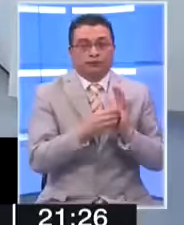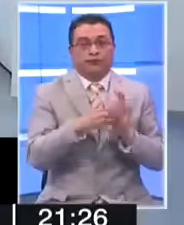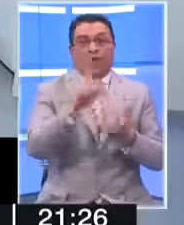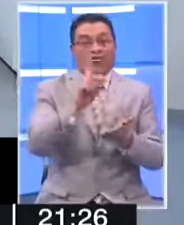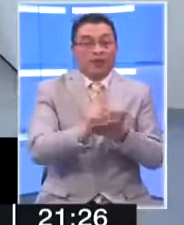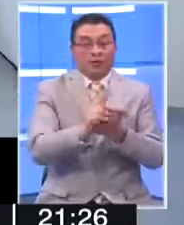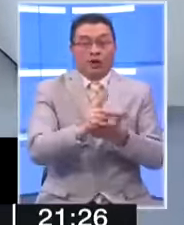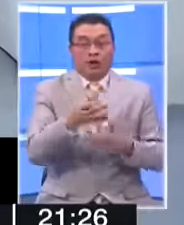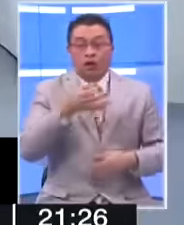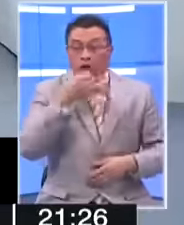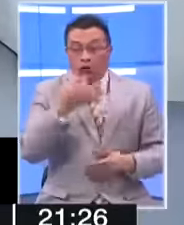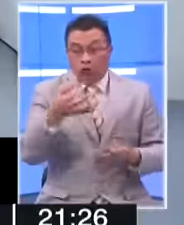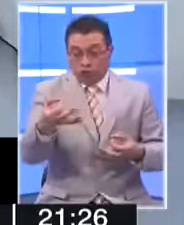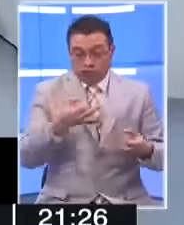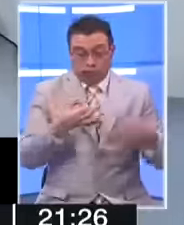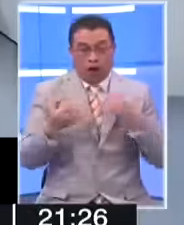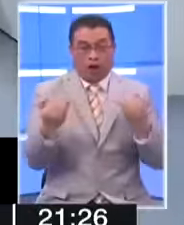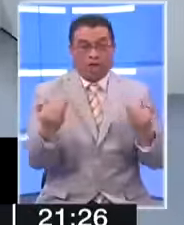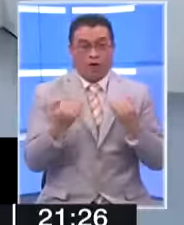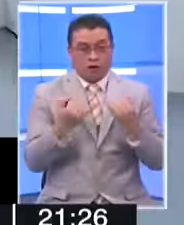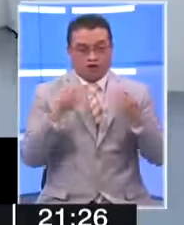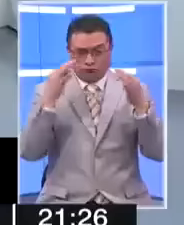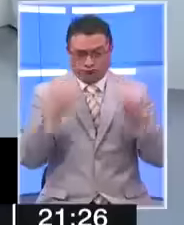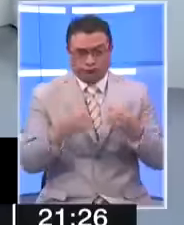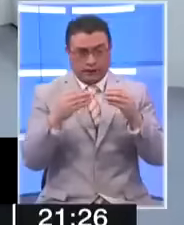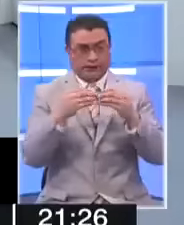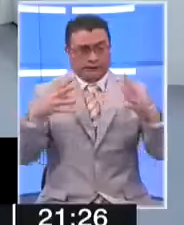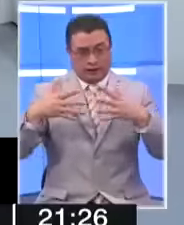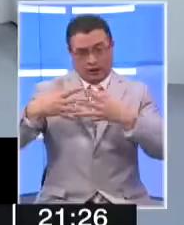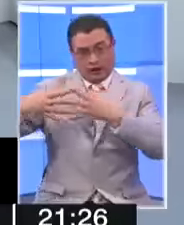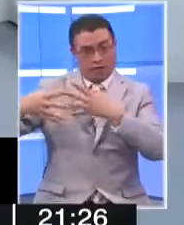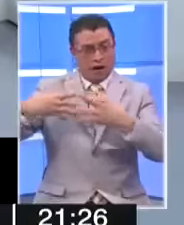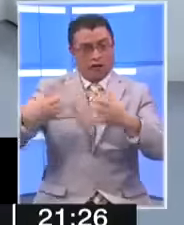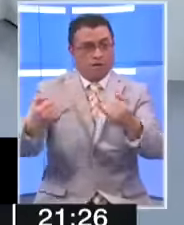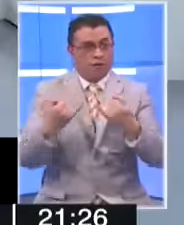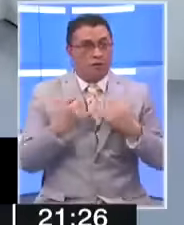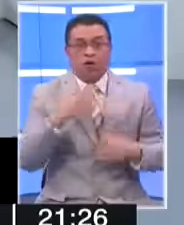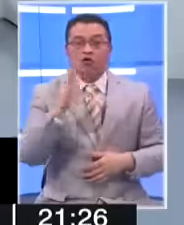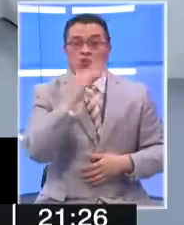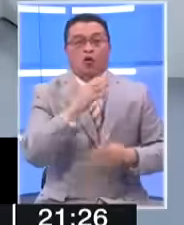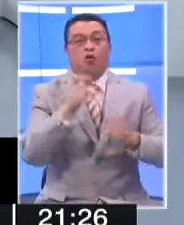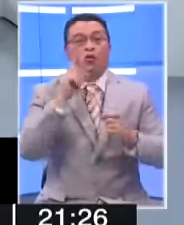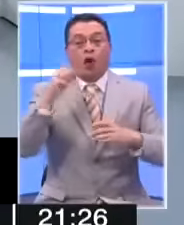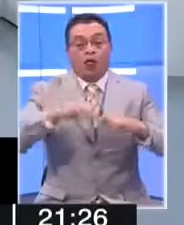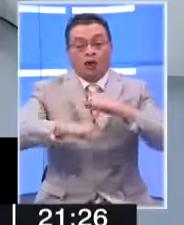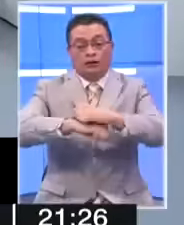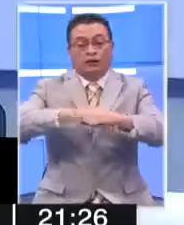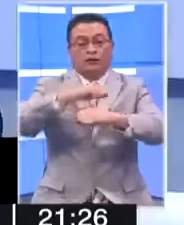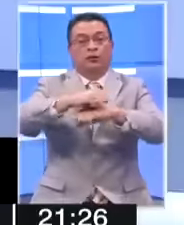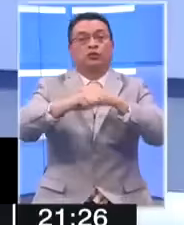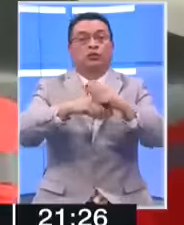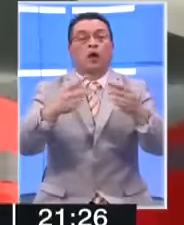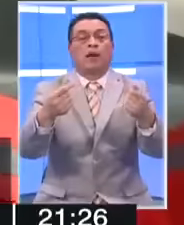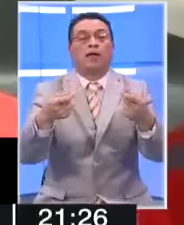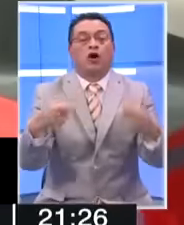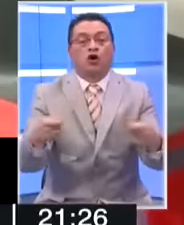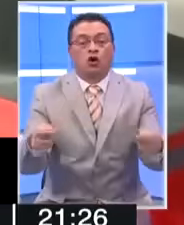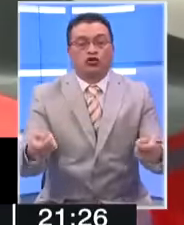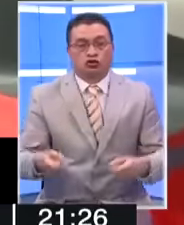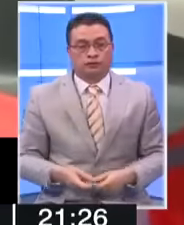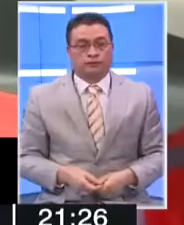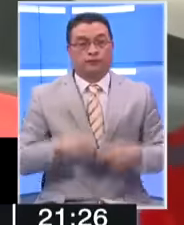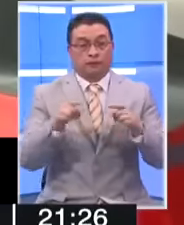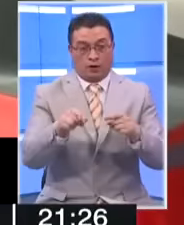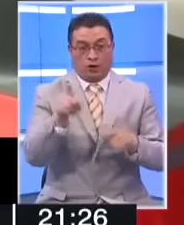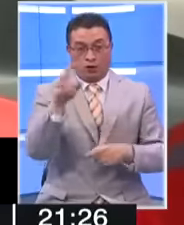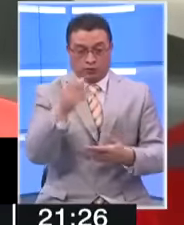Diputados con la información necesaria y correcta y transparente respecto a cuál es la estructura de costos que tiene el sistema. Nosotros creemos que el